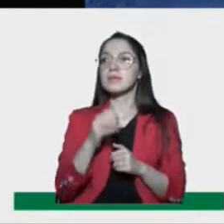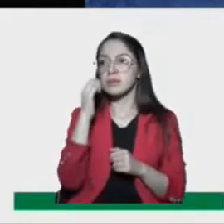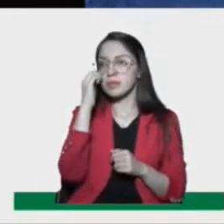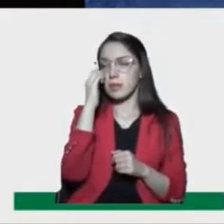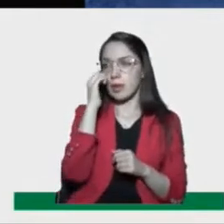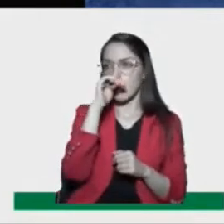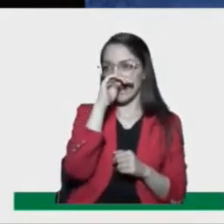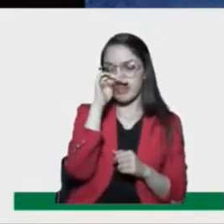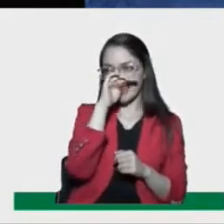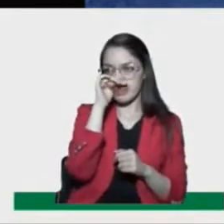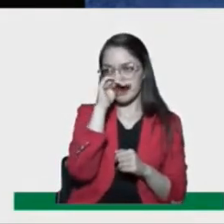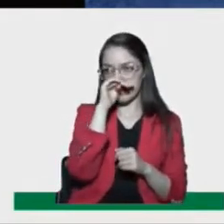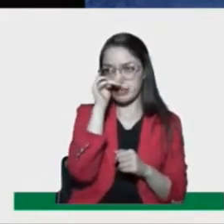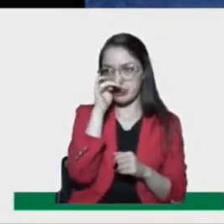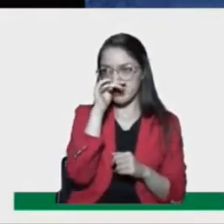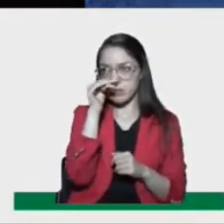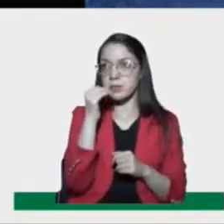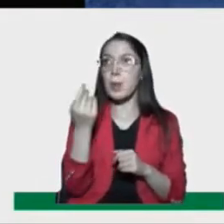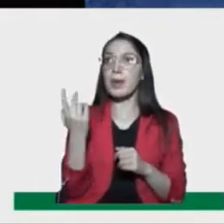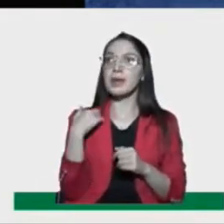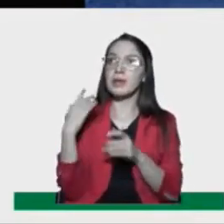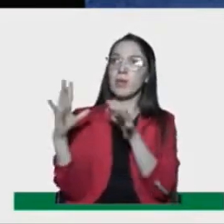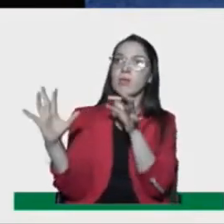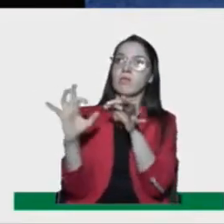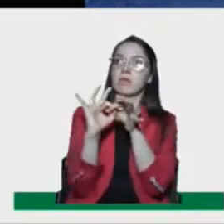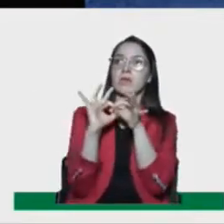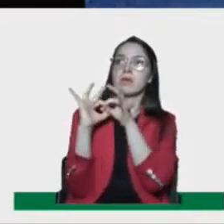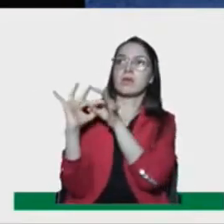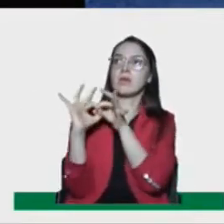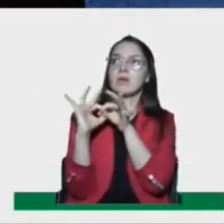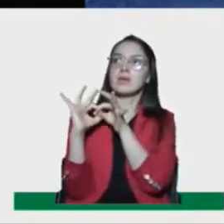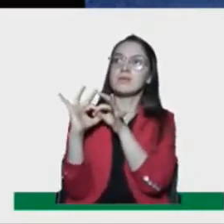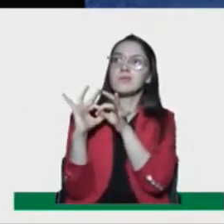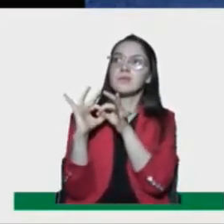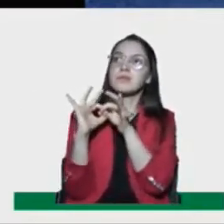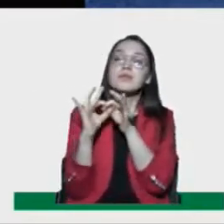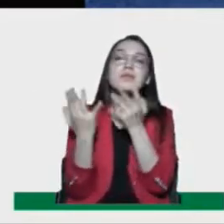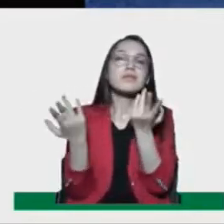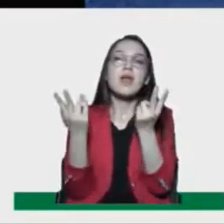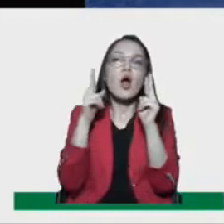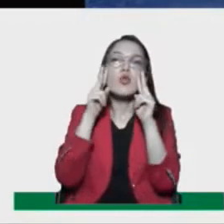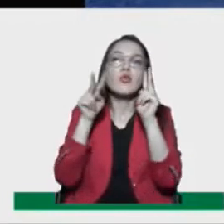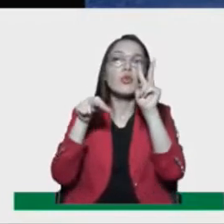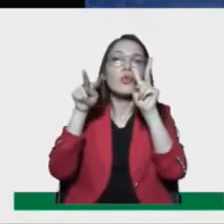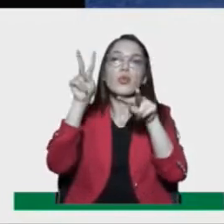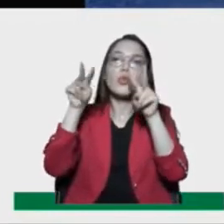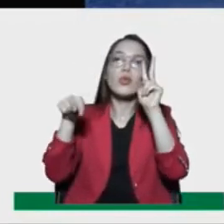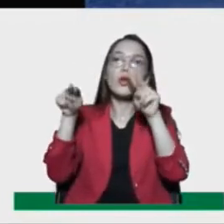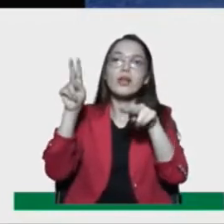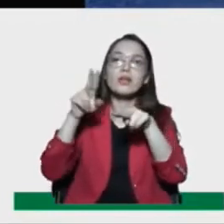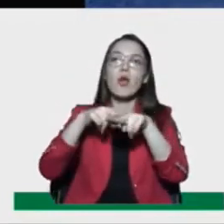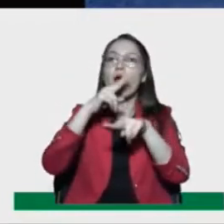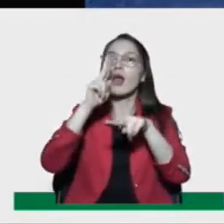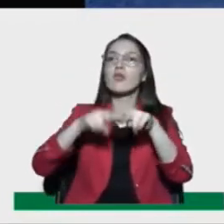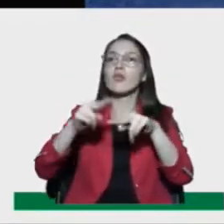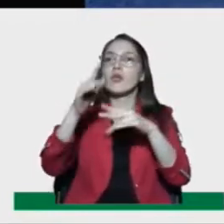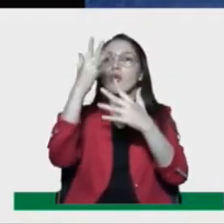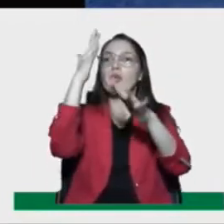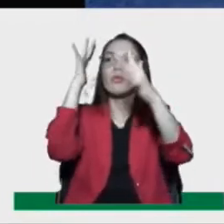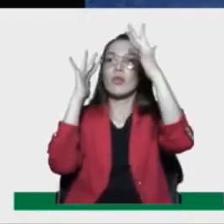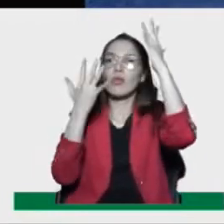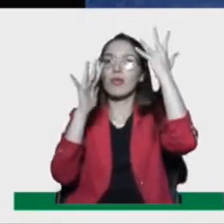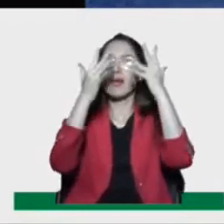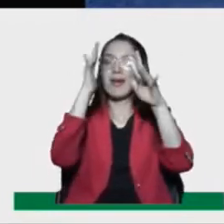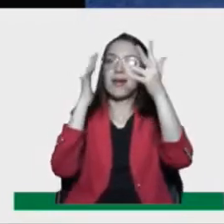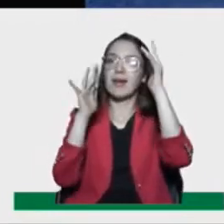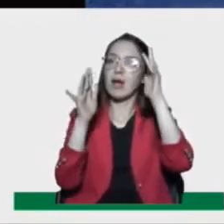une es el ecoturismo al que nos cuánto quiere el loco turismo y el ecoturismo bueno que tenía que ver con lo que nos hizo sentido que era